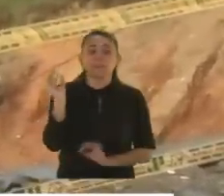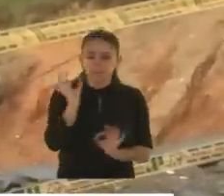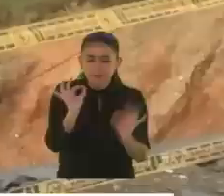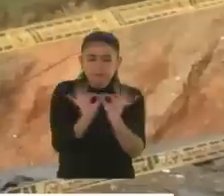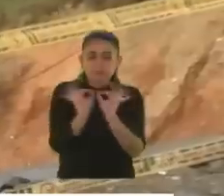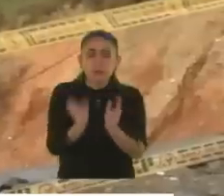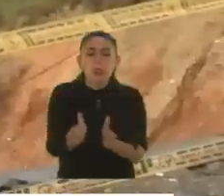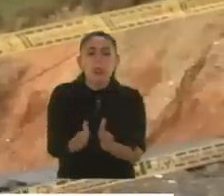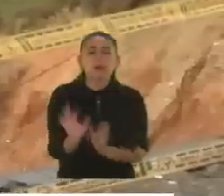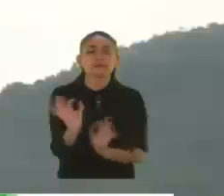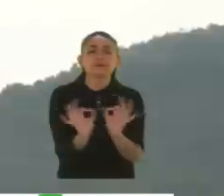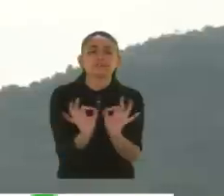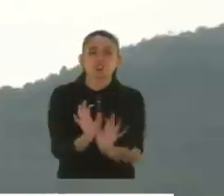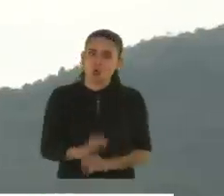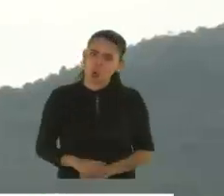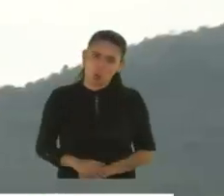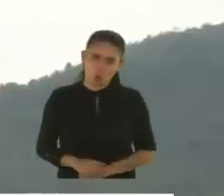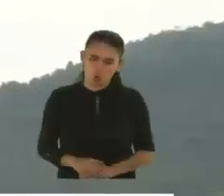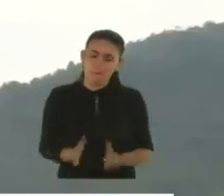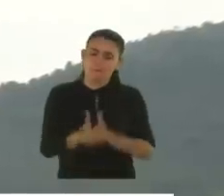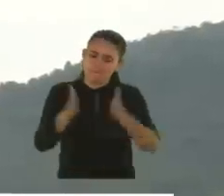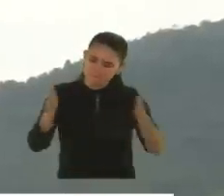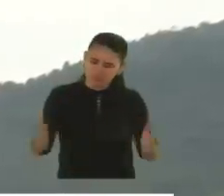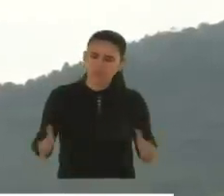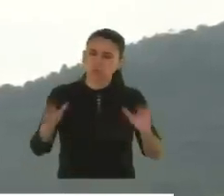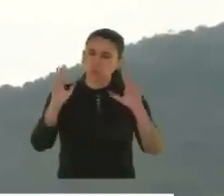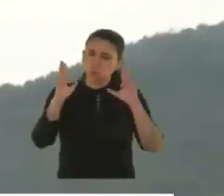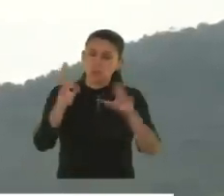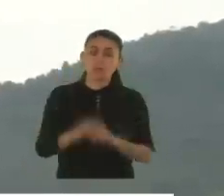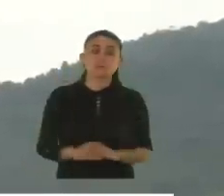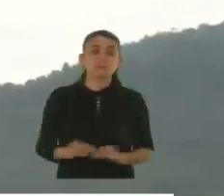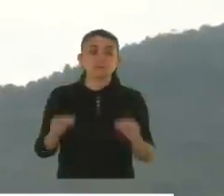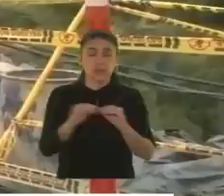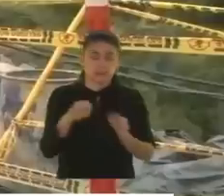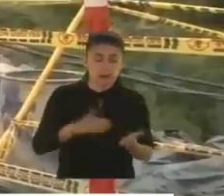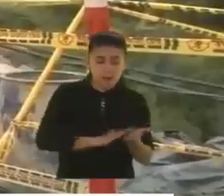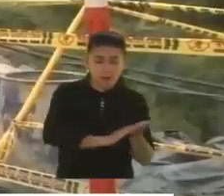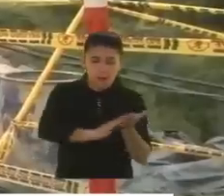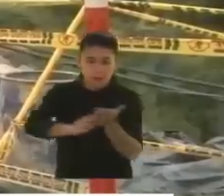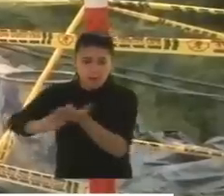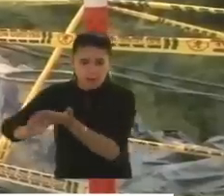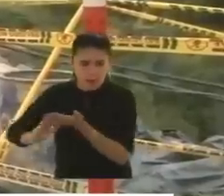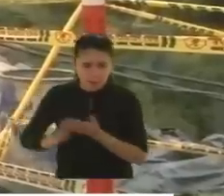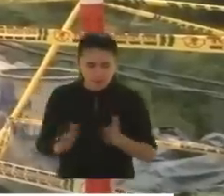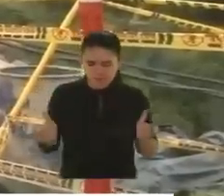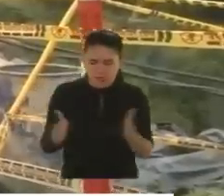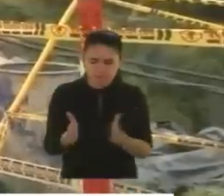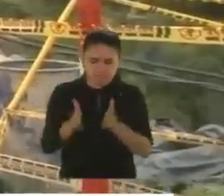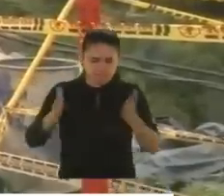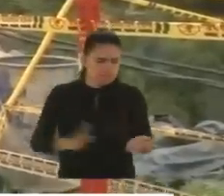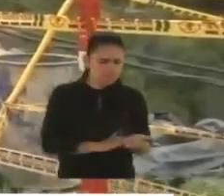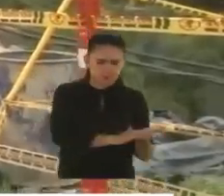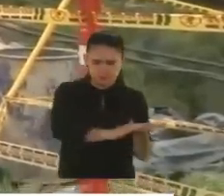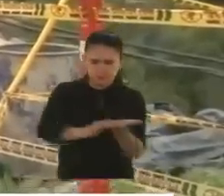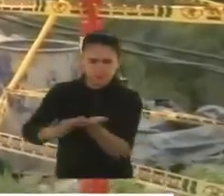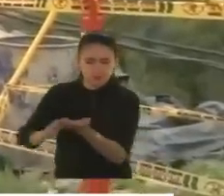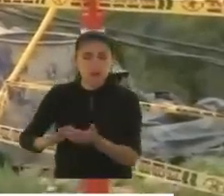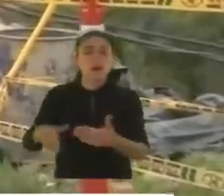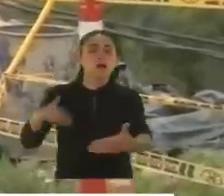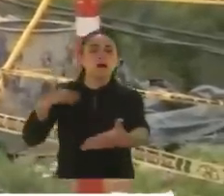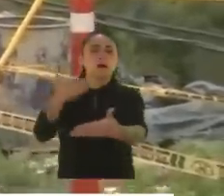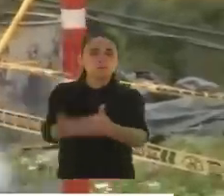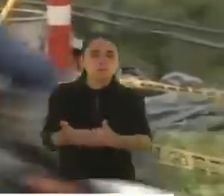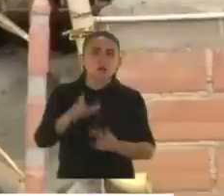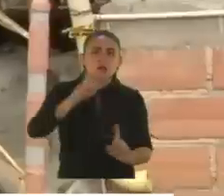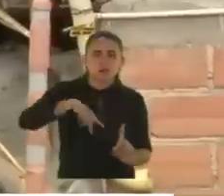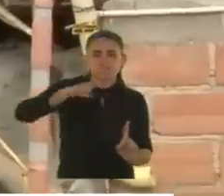vía y paren ahí. Los trabajos para repavimentar y rehabilitar la vía por completo se extenderán por